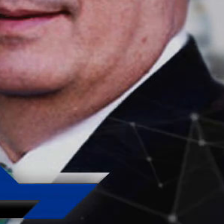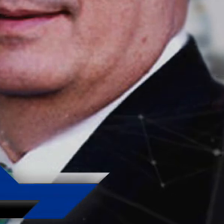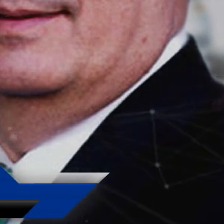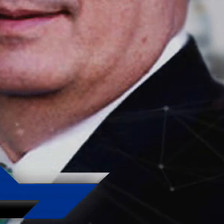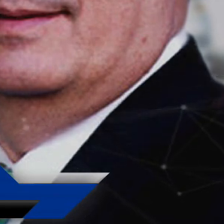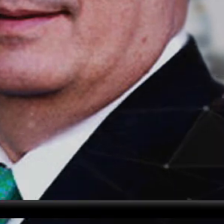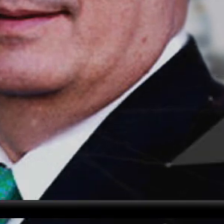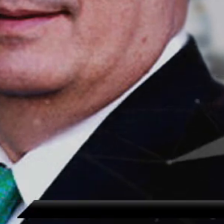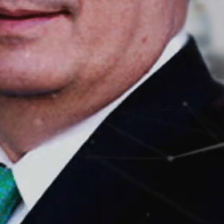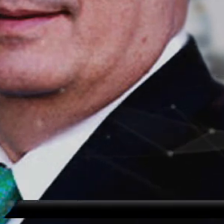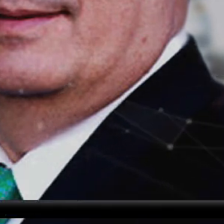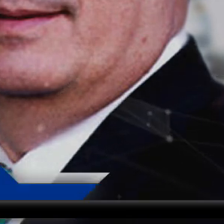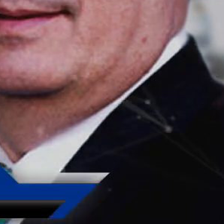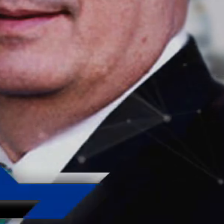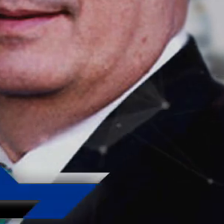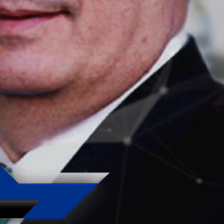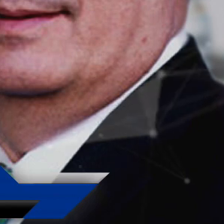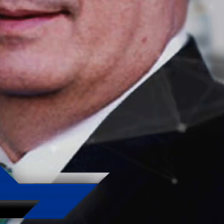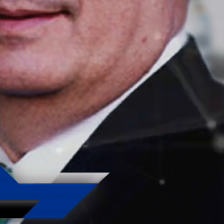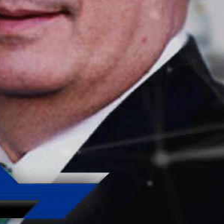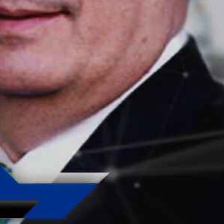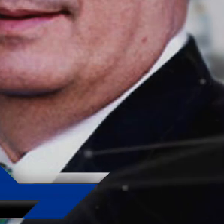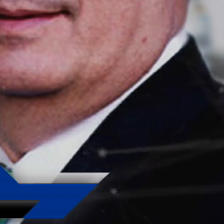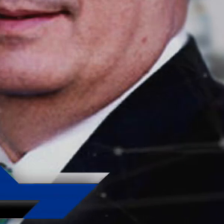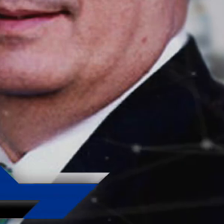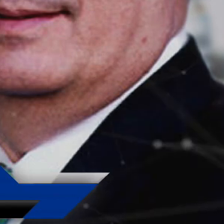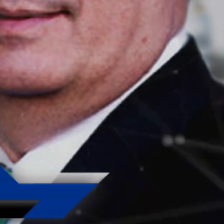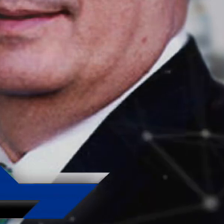Manuel López Obrador en 5 minutos o menos.